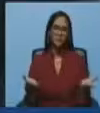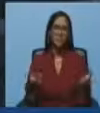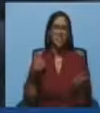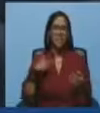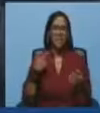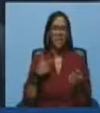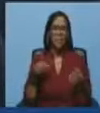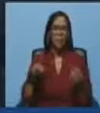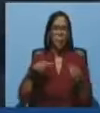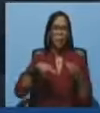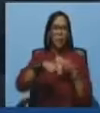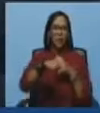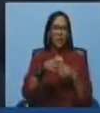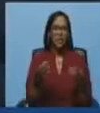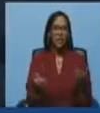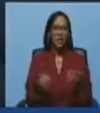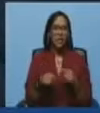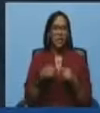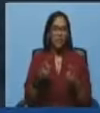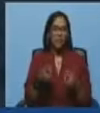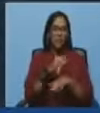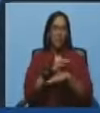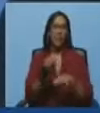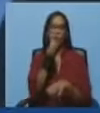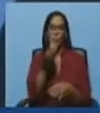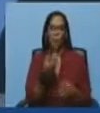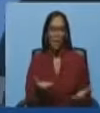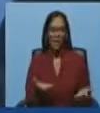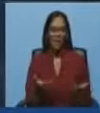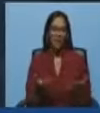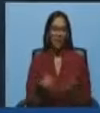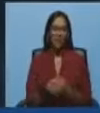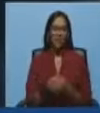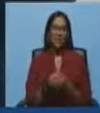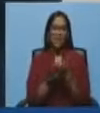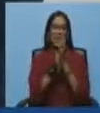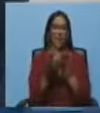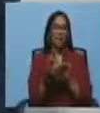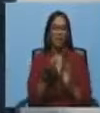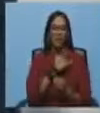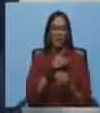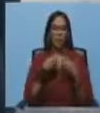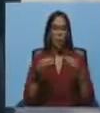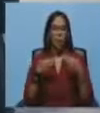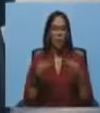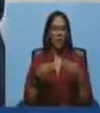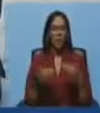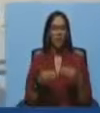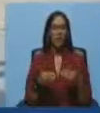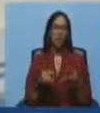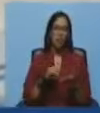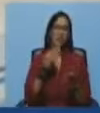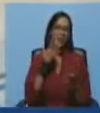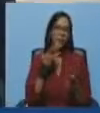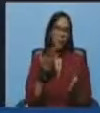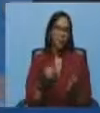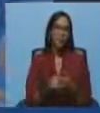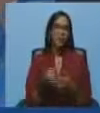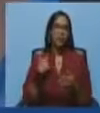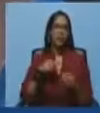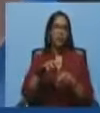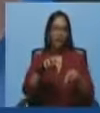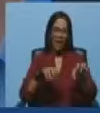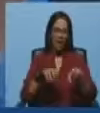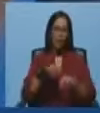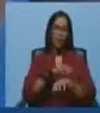¿no? Y después los gatos, pero después los gatos se los comen, ¿ves? Les eliminan las universidades públicas, después los gatos les eliminan, y yo tengo un gato, yo quiero mucho a